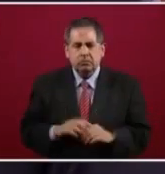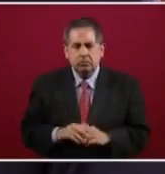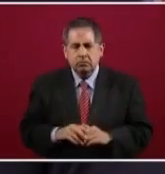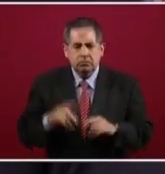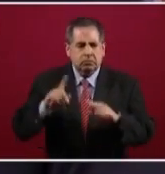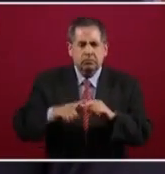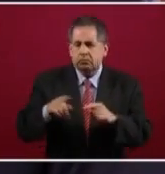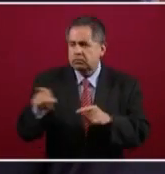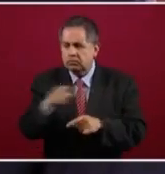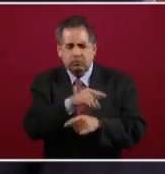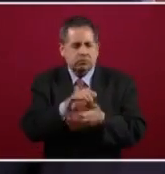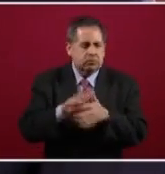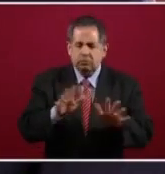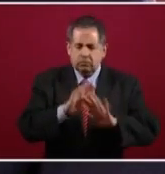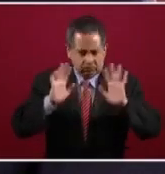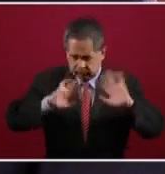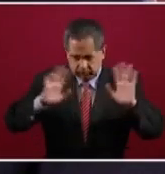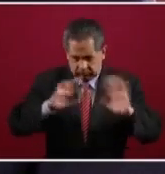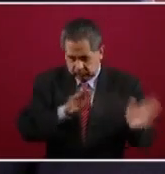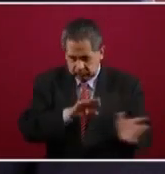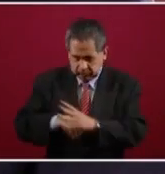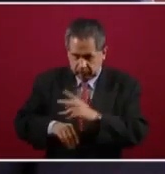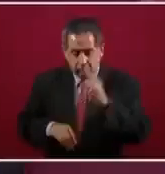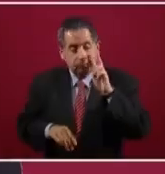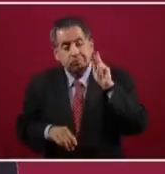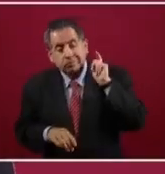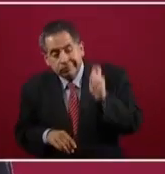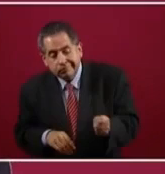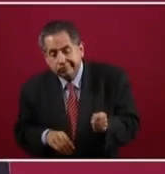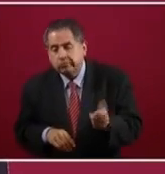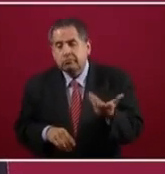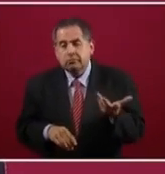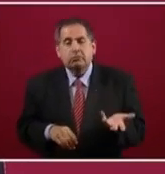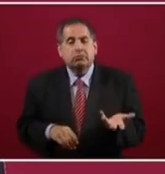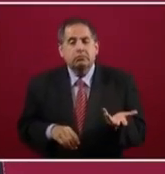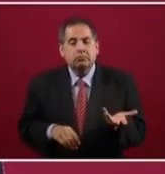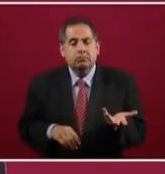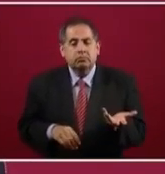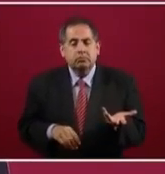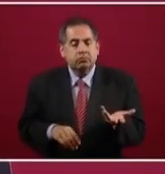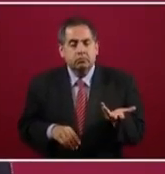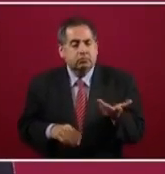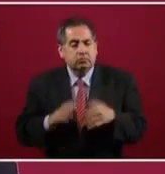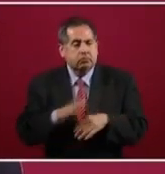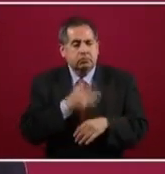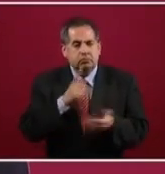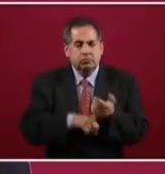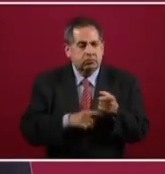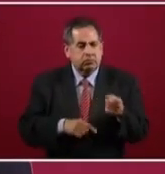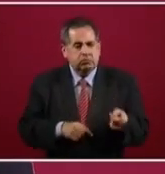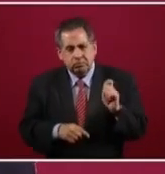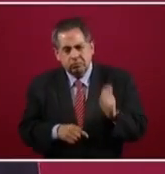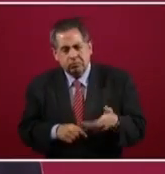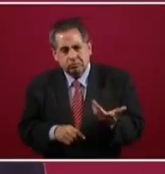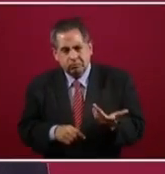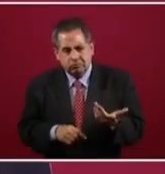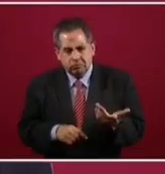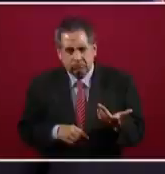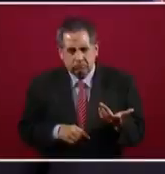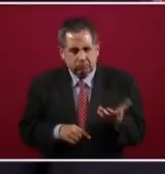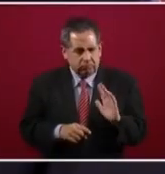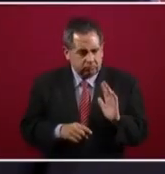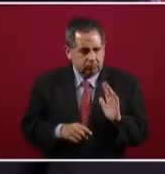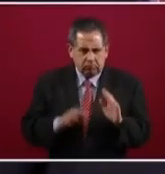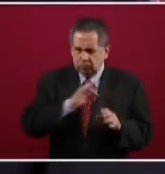de la relación familiar, ¿sí?, que no tiene por qué también ser un